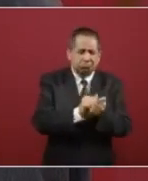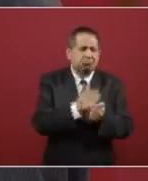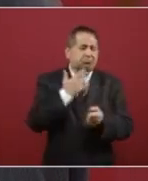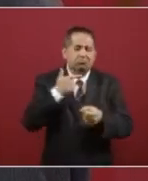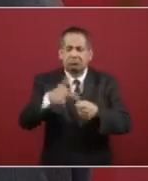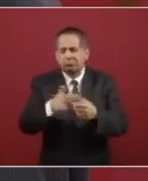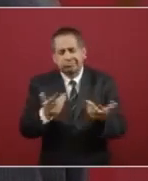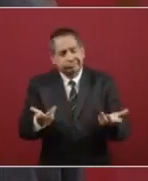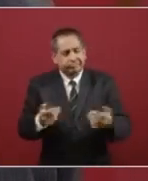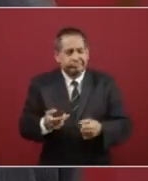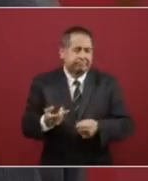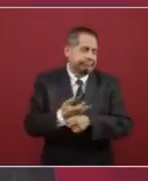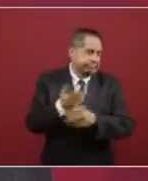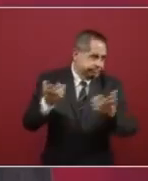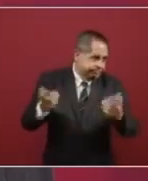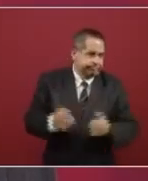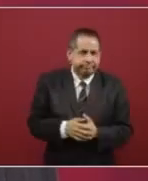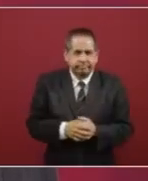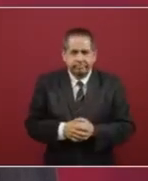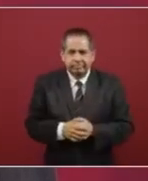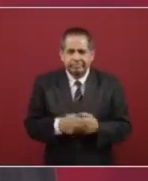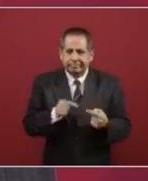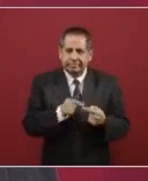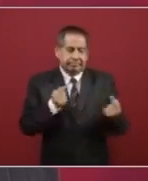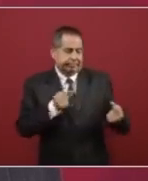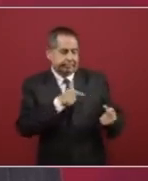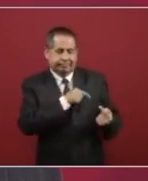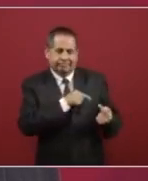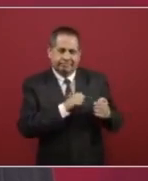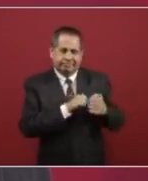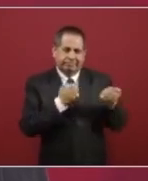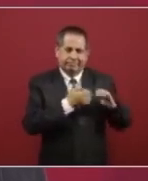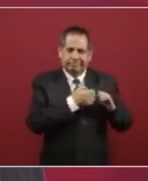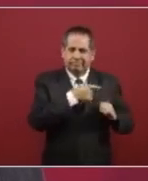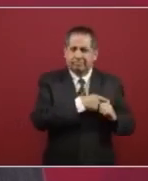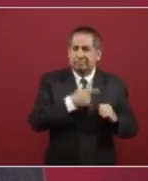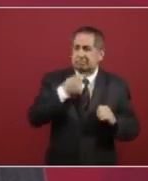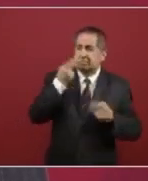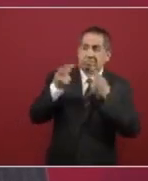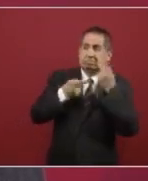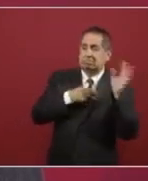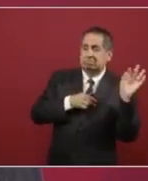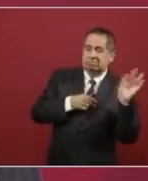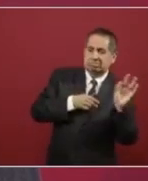que pues nuestros adversarios